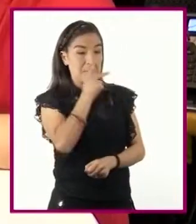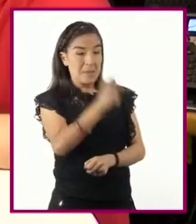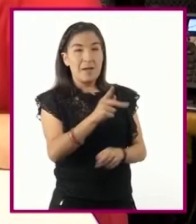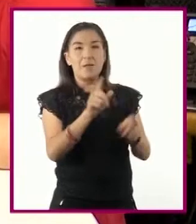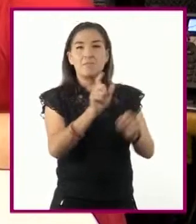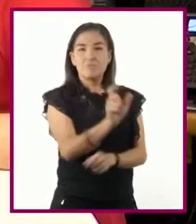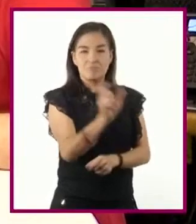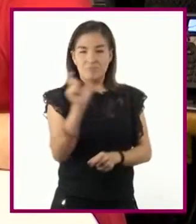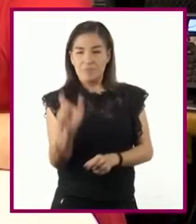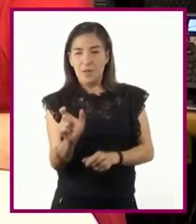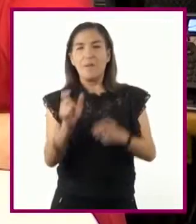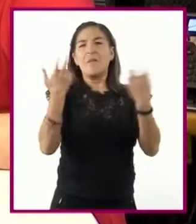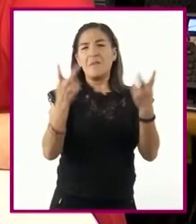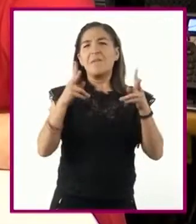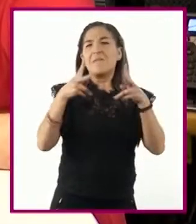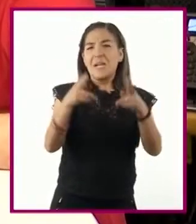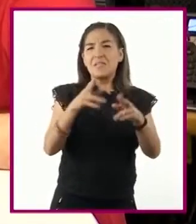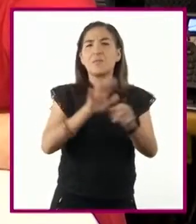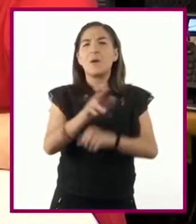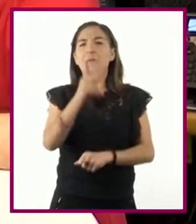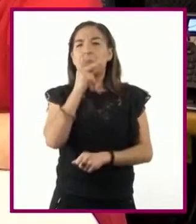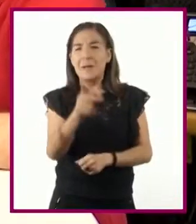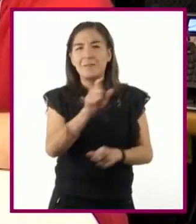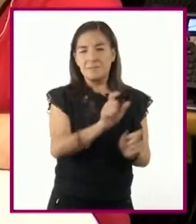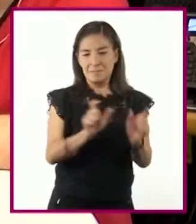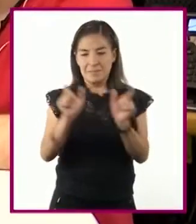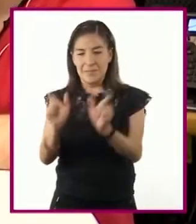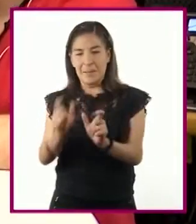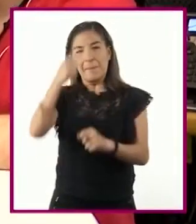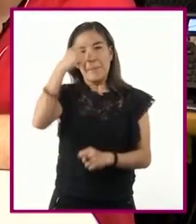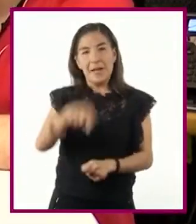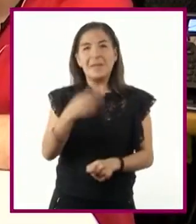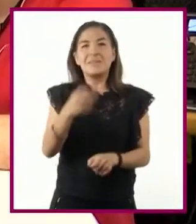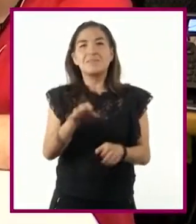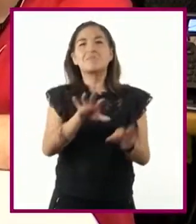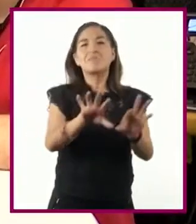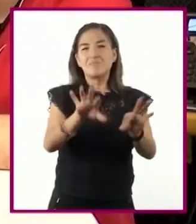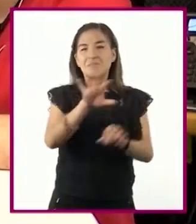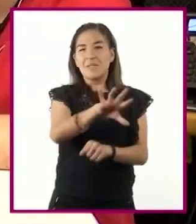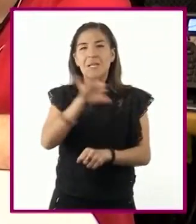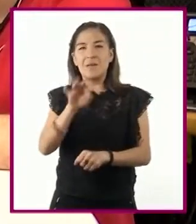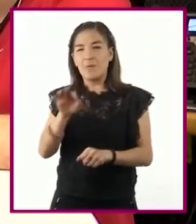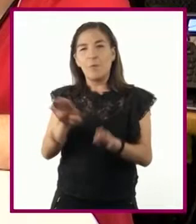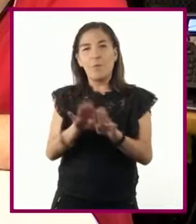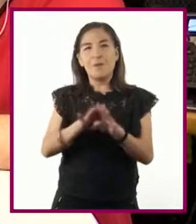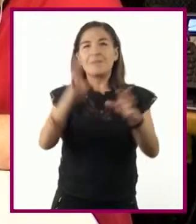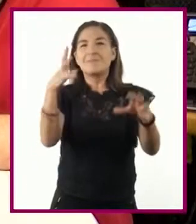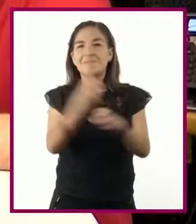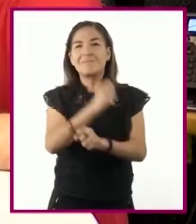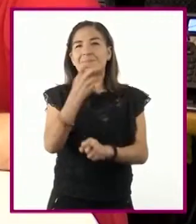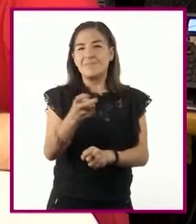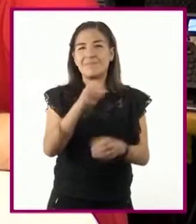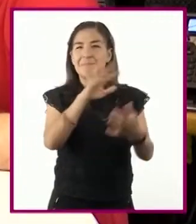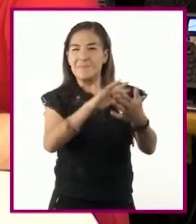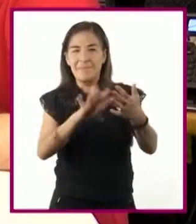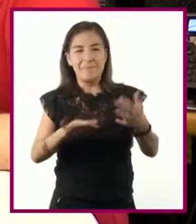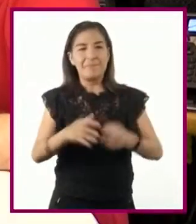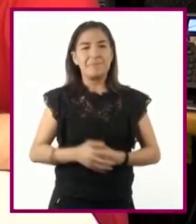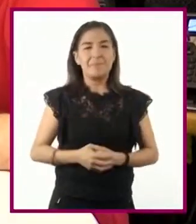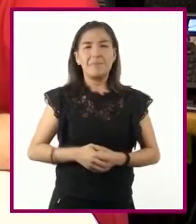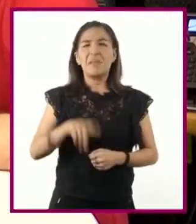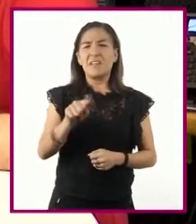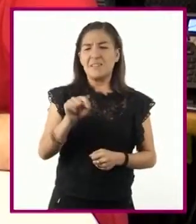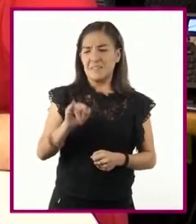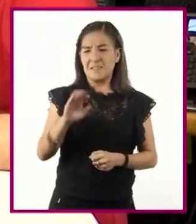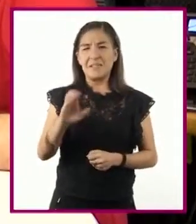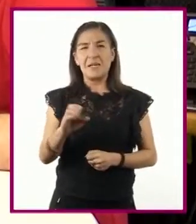o frases busca y recupera la información que responde a esa descripción. Las TIC